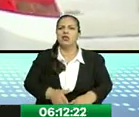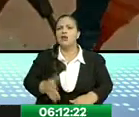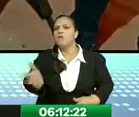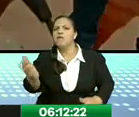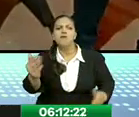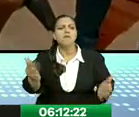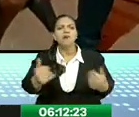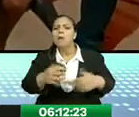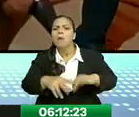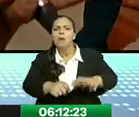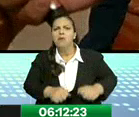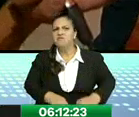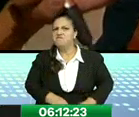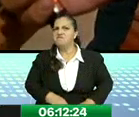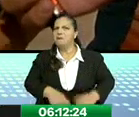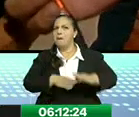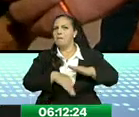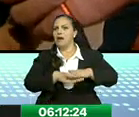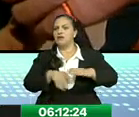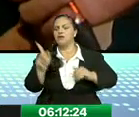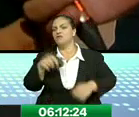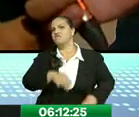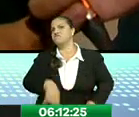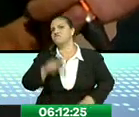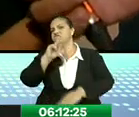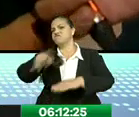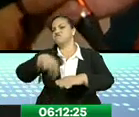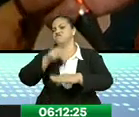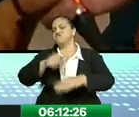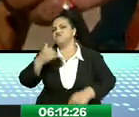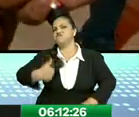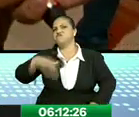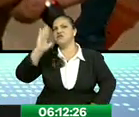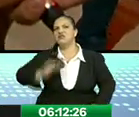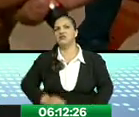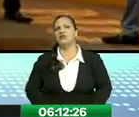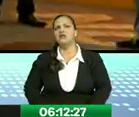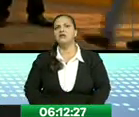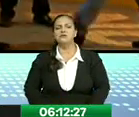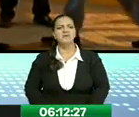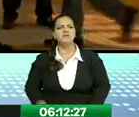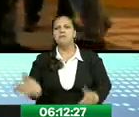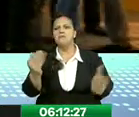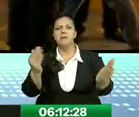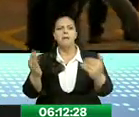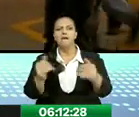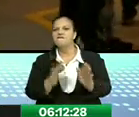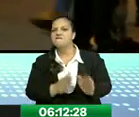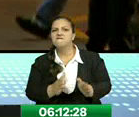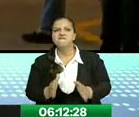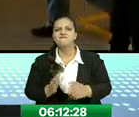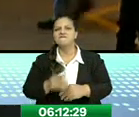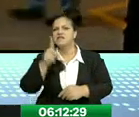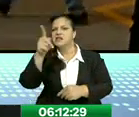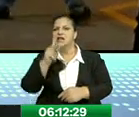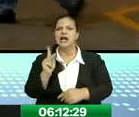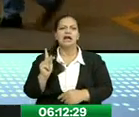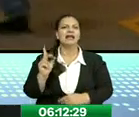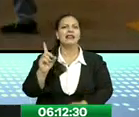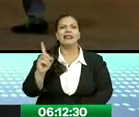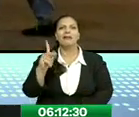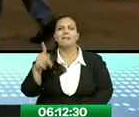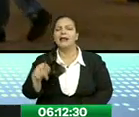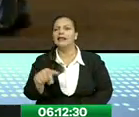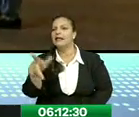comercial. No se cubrieron la cara. Yo lo veo ahí medio complicado. No creo que se vayan a arriesgar tanto, pero ya serán las autoridades los que van a